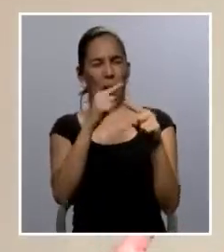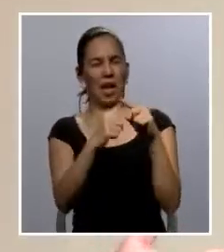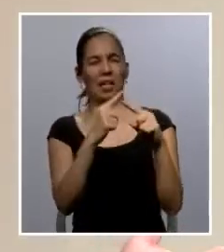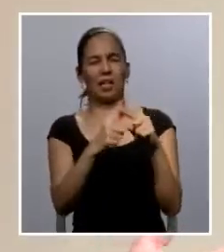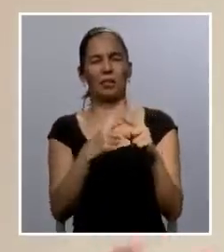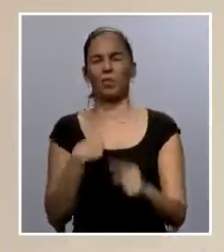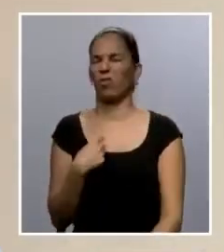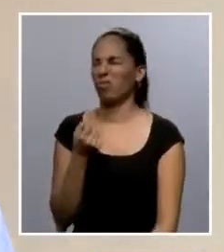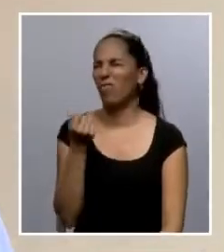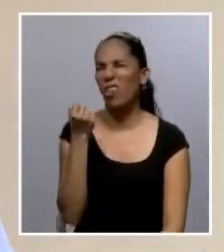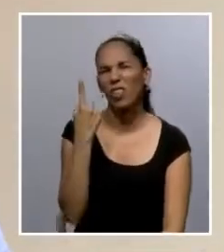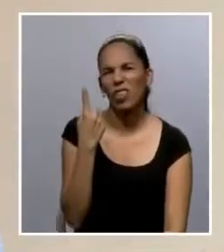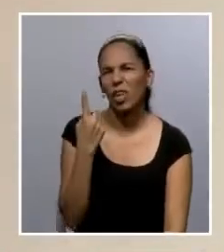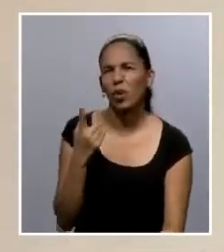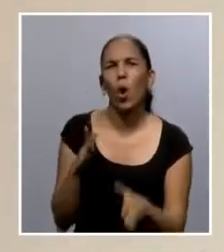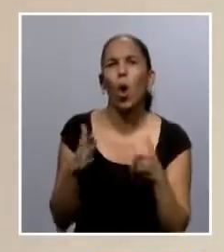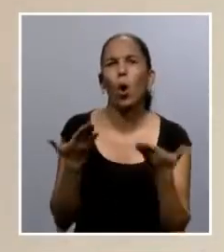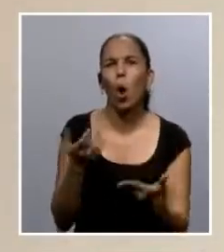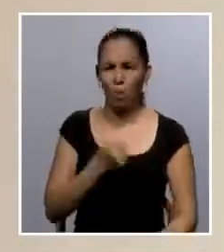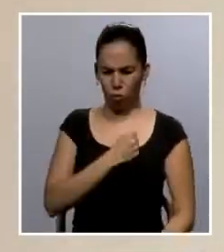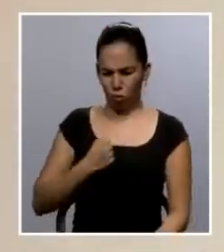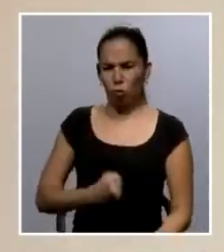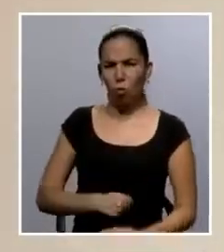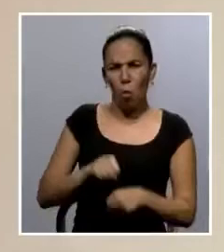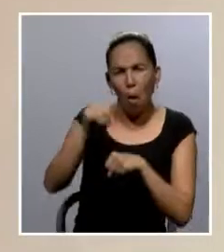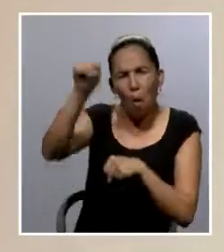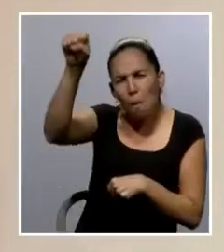puedo entender es cómo es posible que Superman